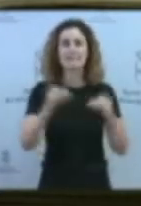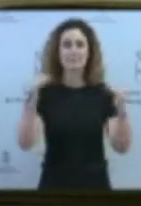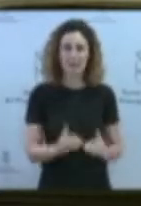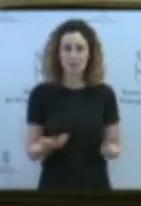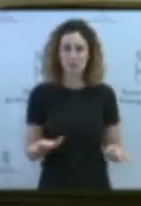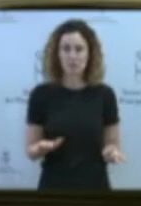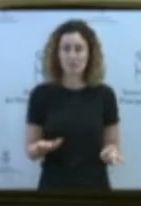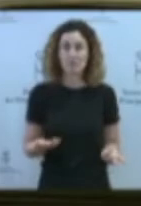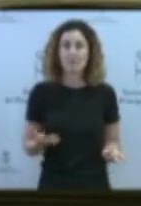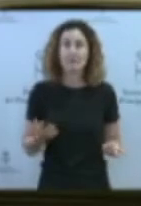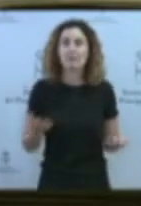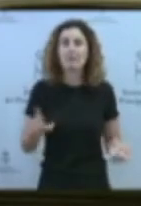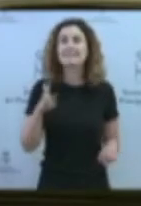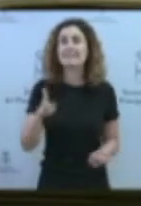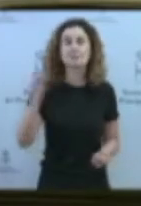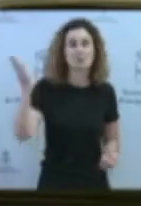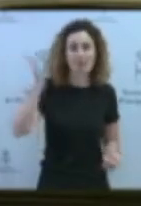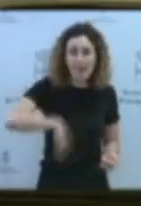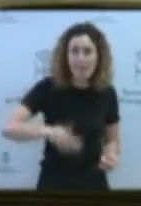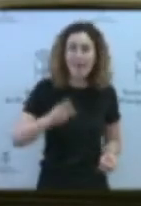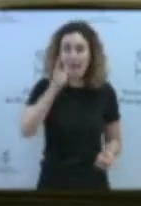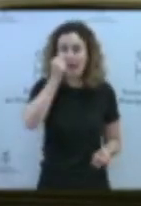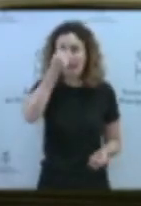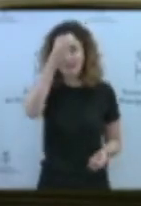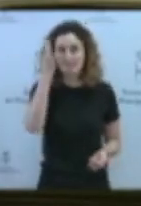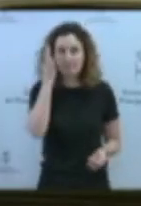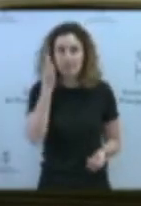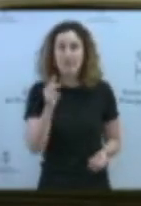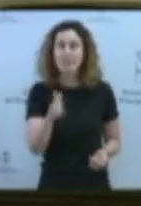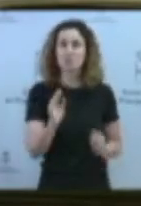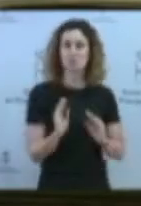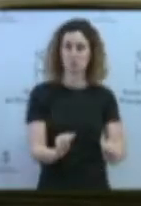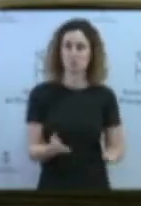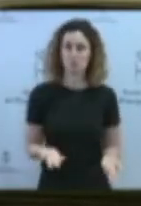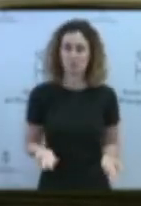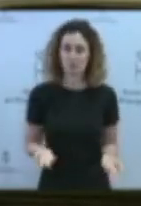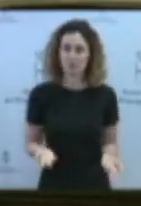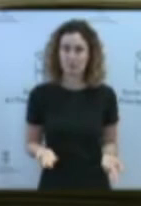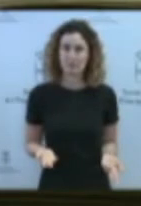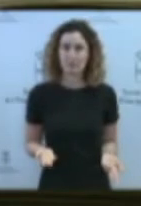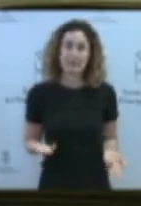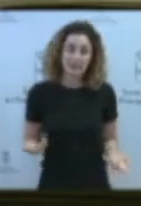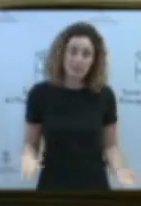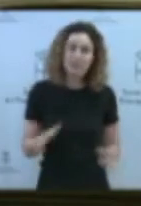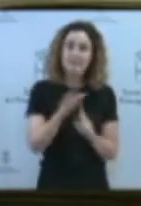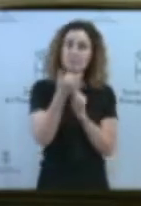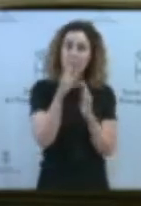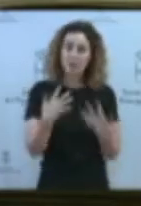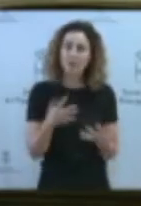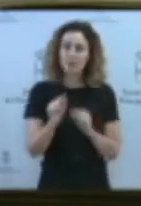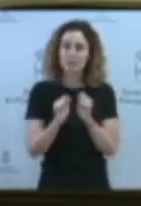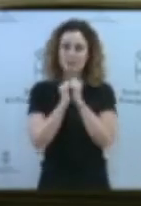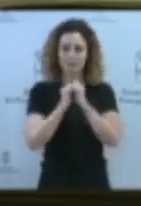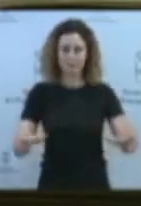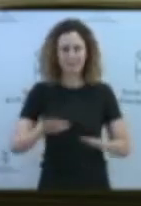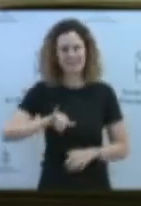niños y las niñas, a lo que les corresponde. Y obviamente, y en una situación como esta, de pandemia y de gran cansancio, no debería de estar